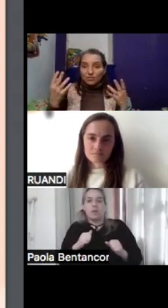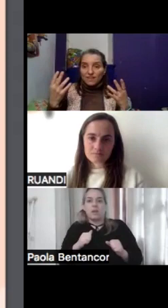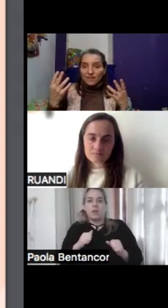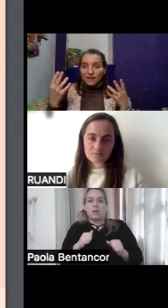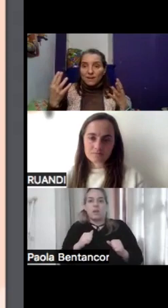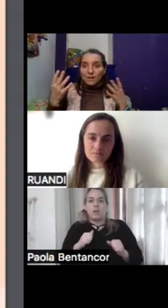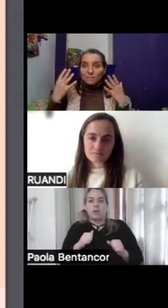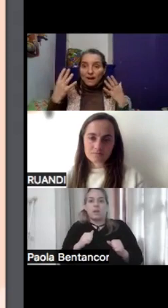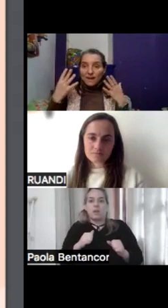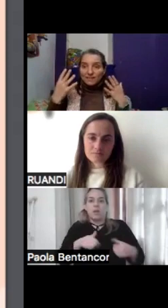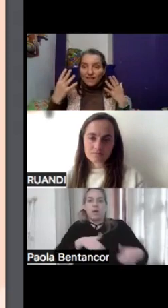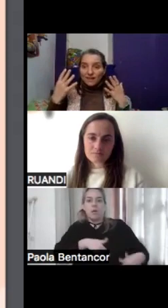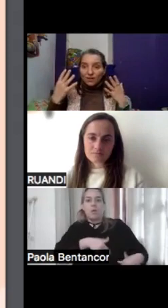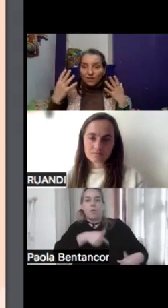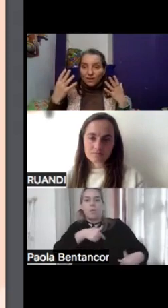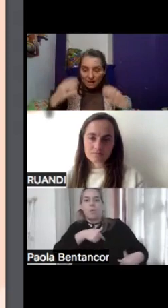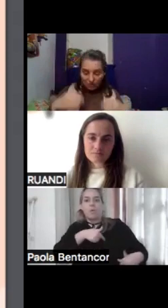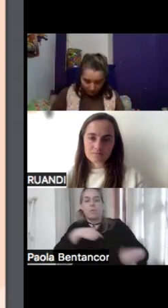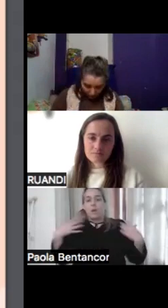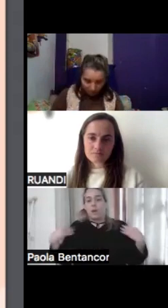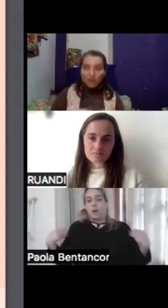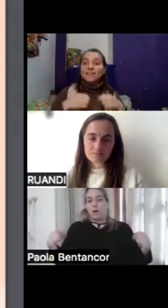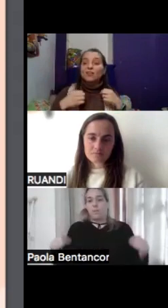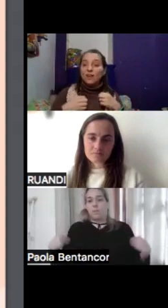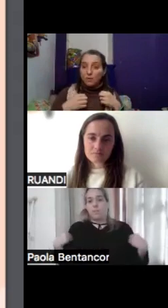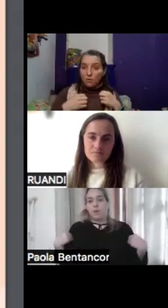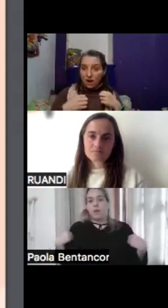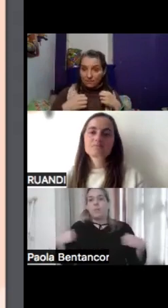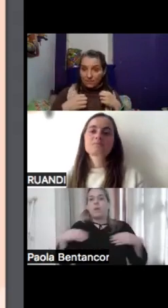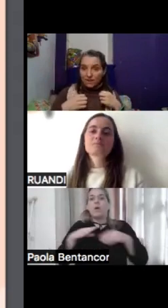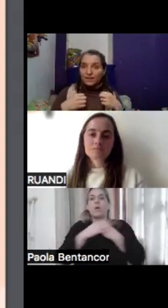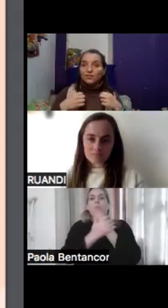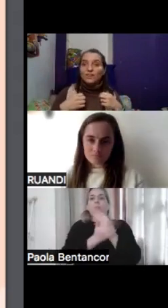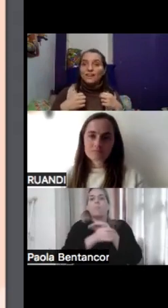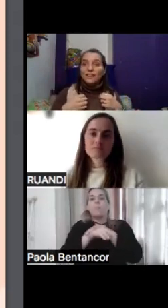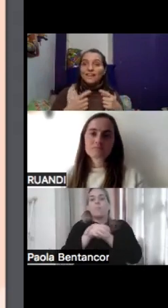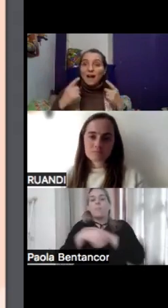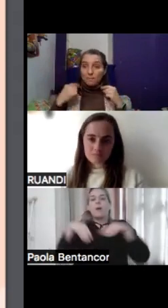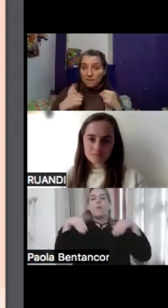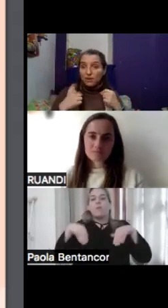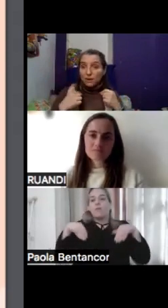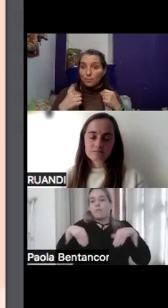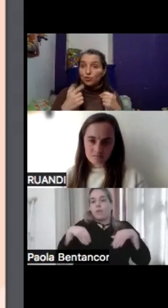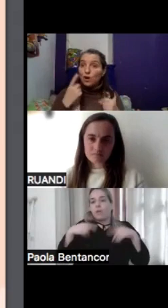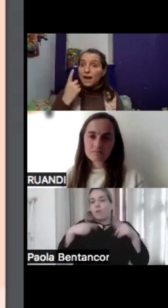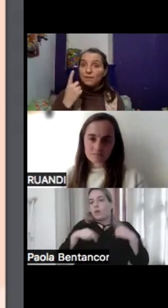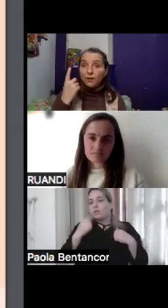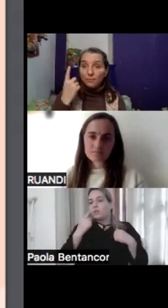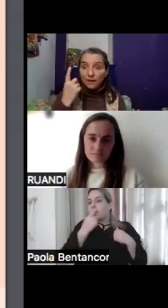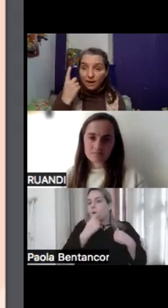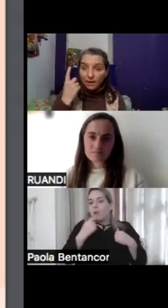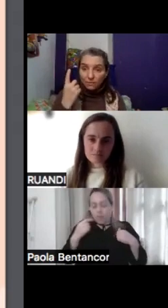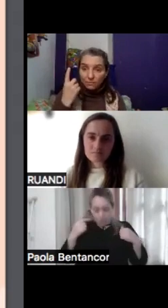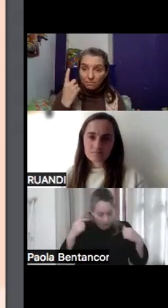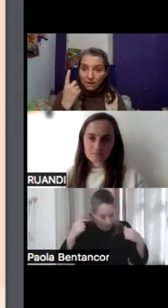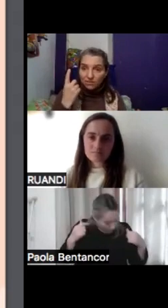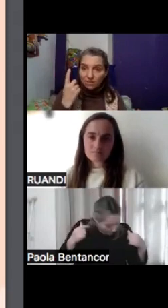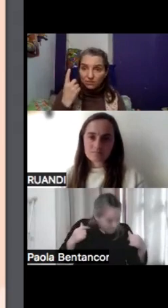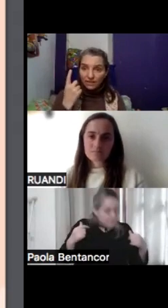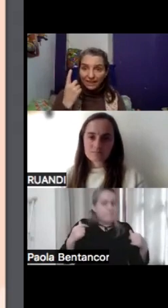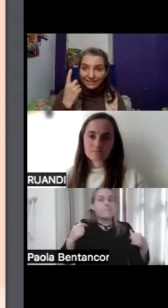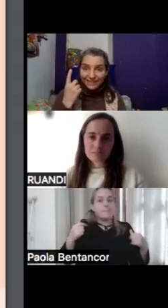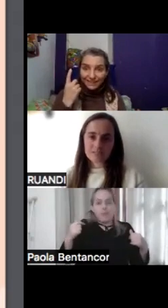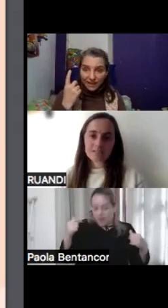persona que no tiene la fuerza suficiente para hacerlo con las manos, pero que lo pueda hacer con la boca. Entonces, que requiera menor apoyo, al menos para